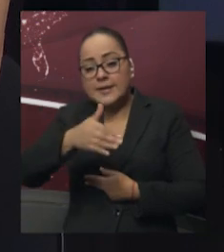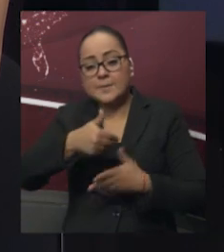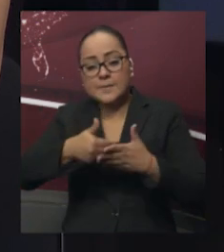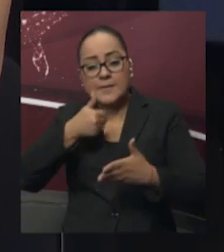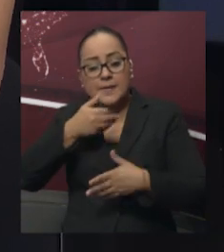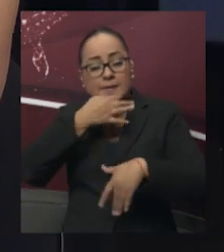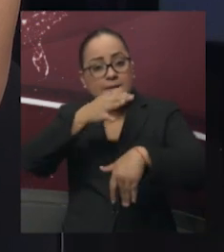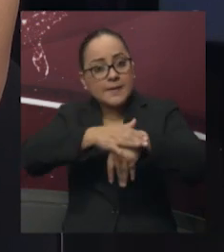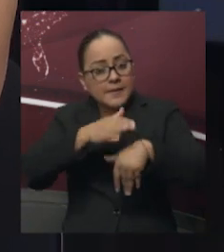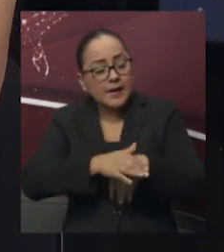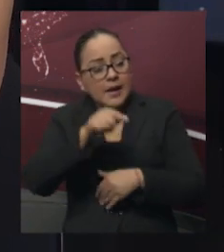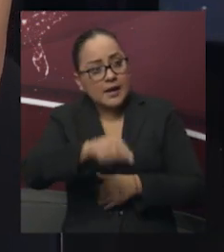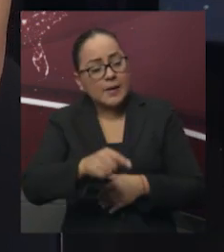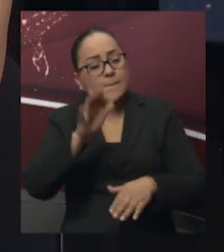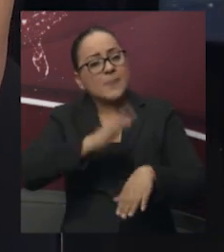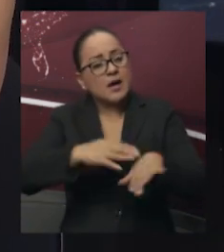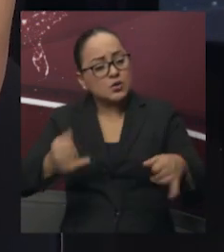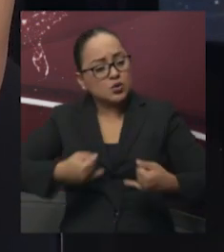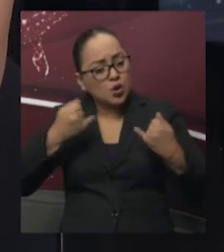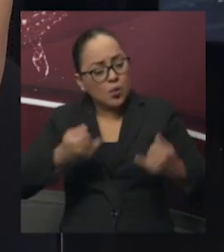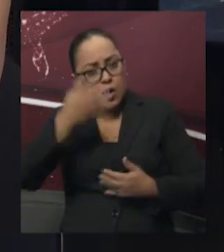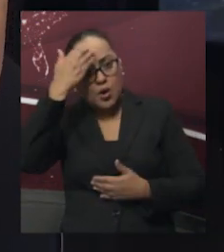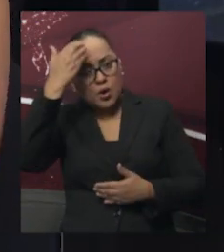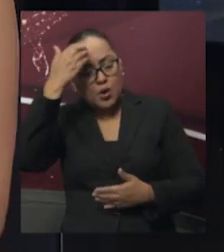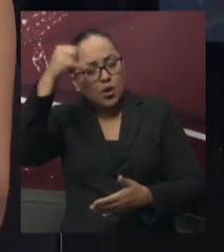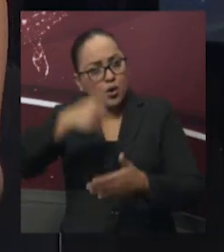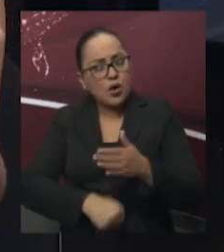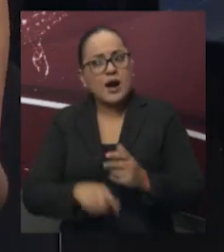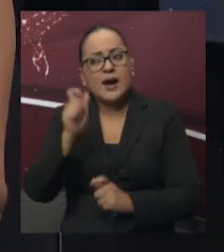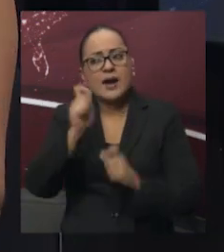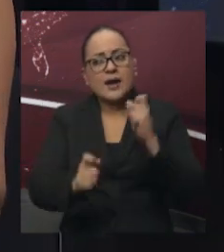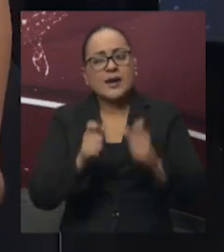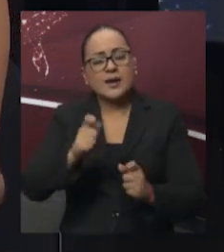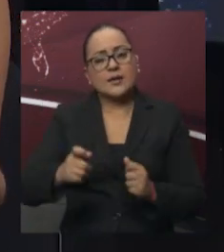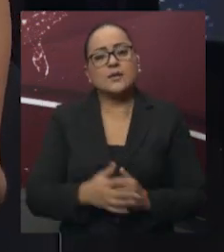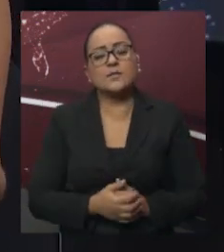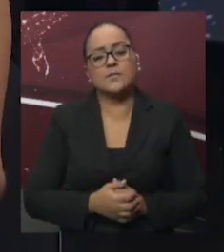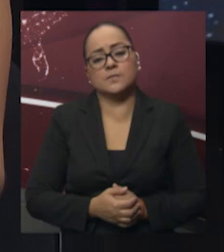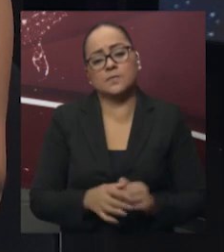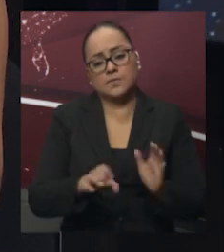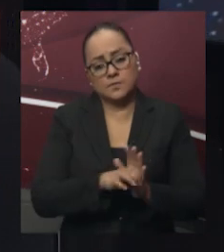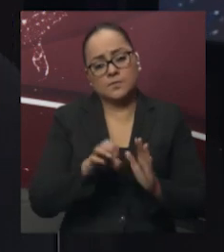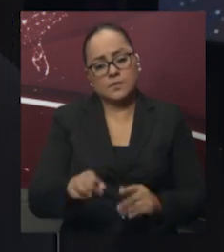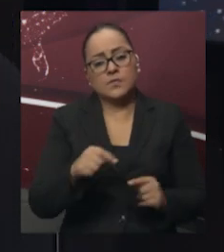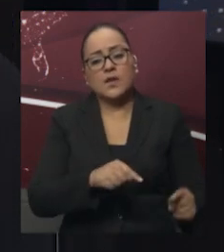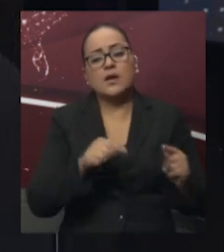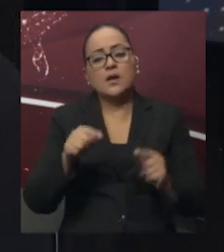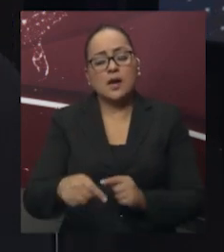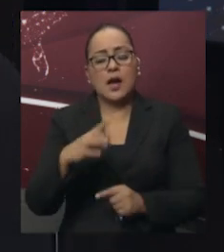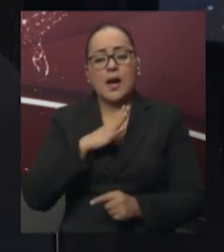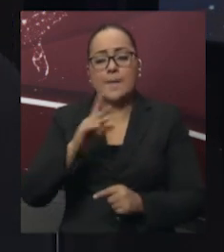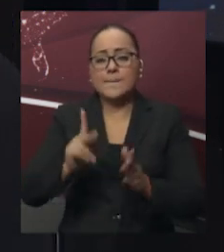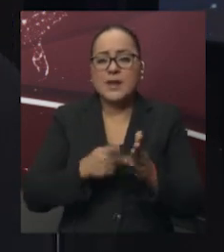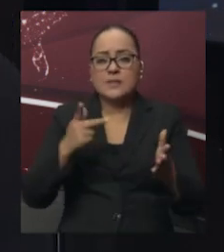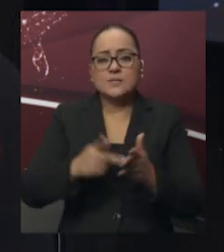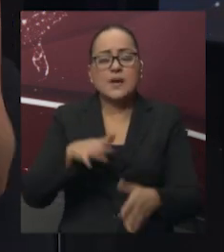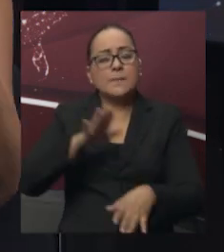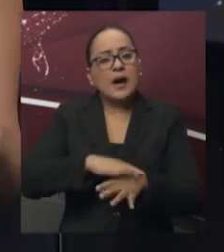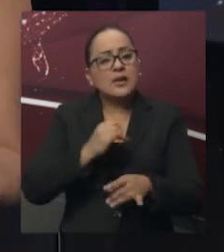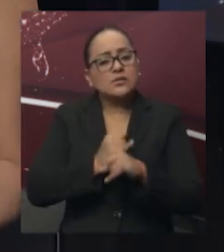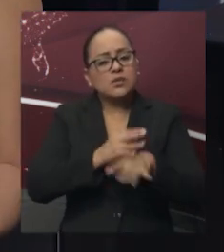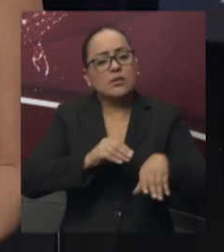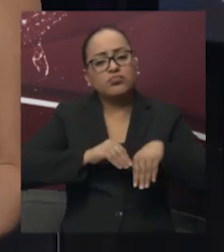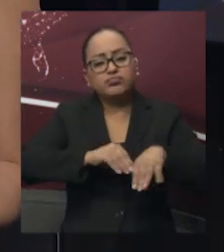las generaciones más jóvenes, conscientes de que todo eso que están compartiendo, porque cada vez se comparte más información, se